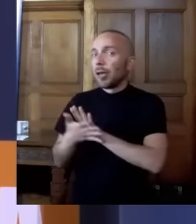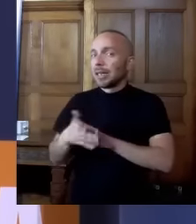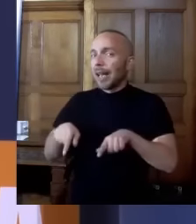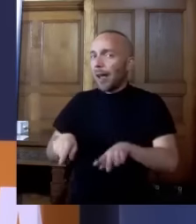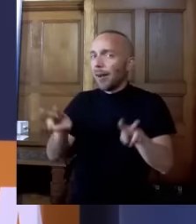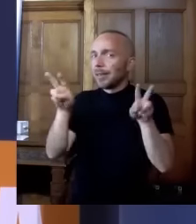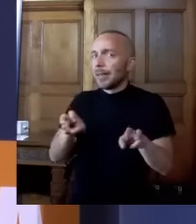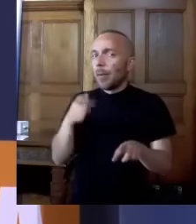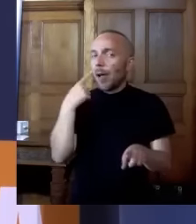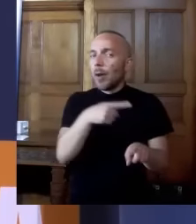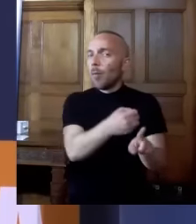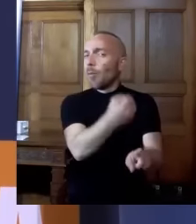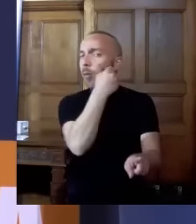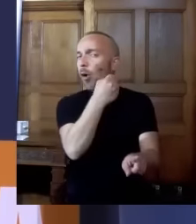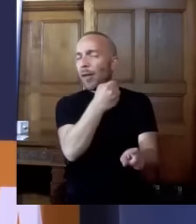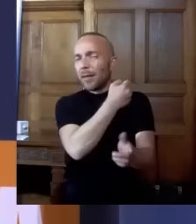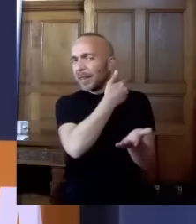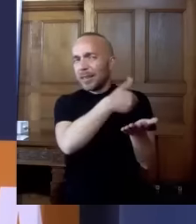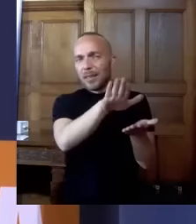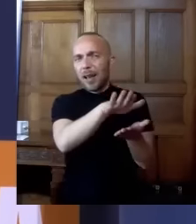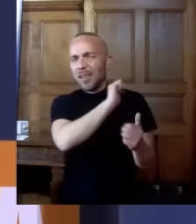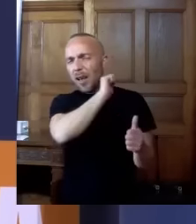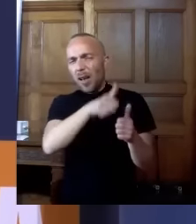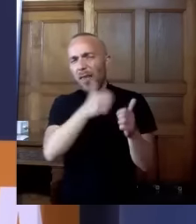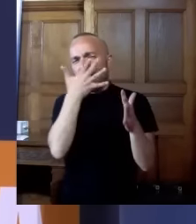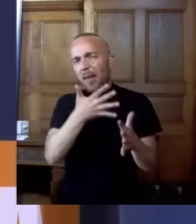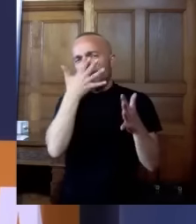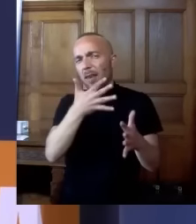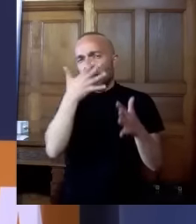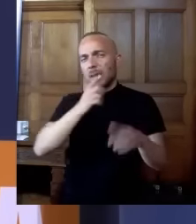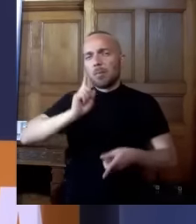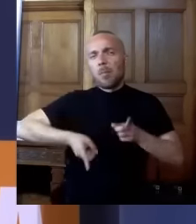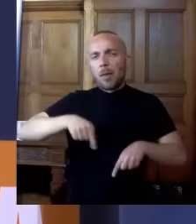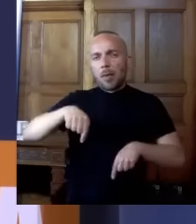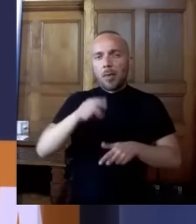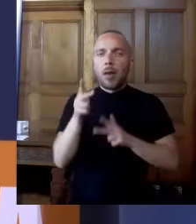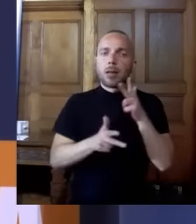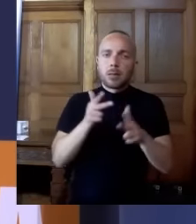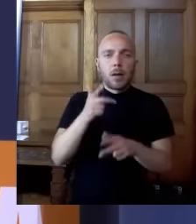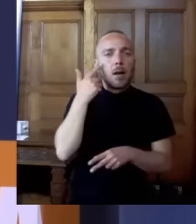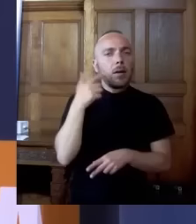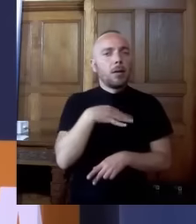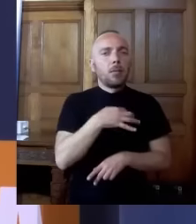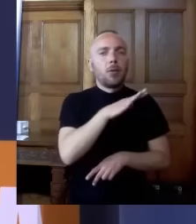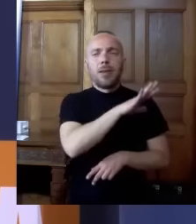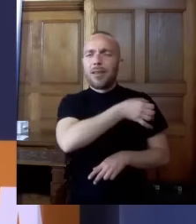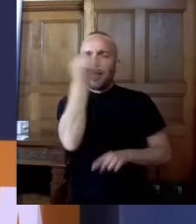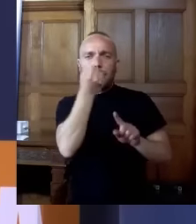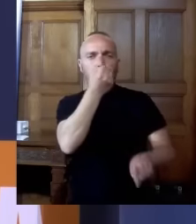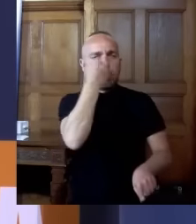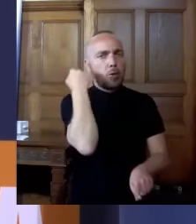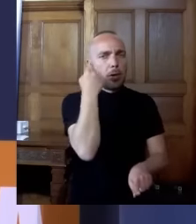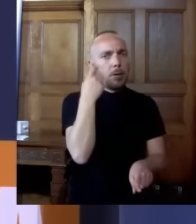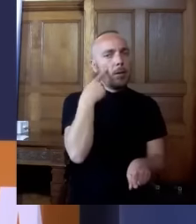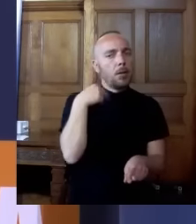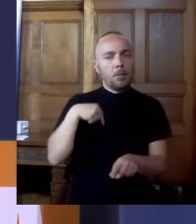de quitarles El Poder a los que llevan tantas décadas mandando en euskadi si somos capaces de arrebatarles El Poder para poner las